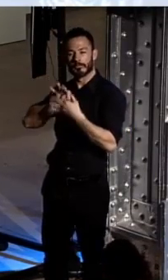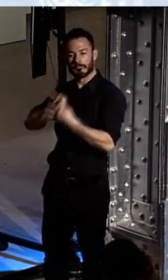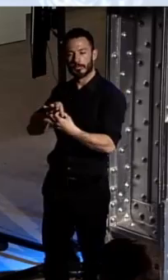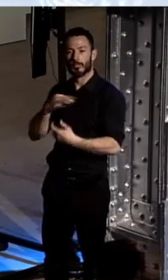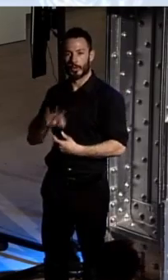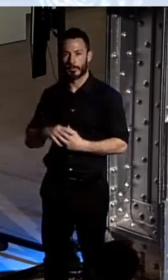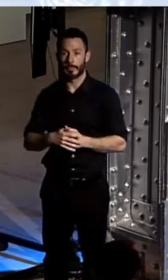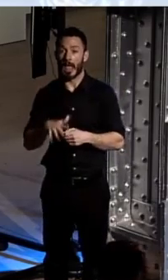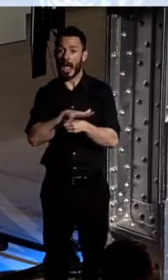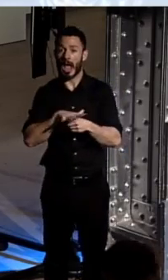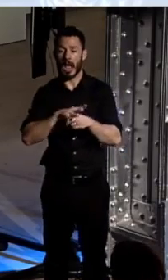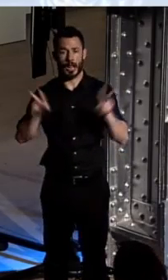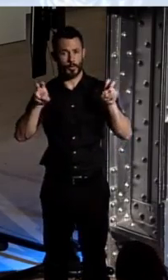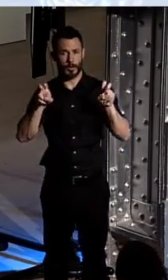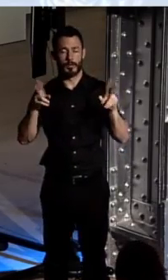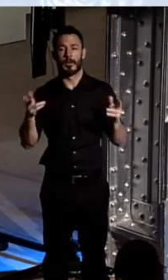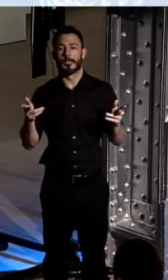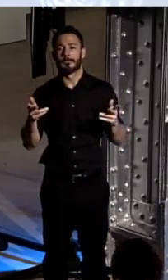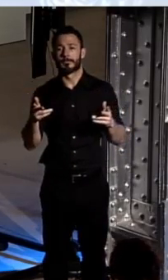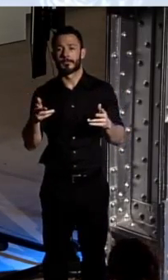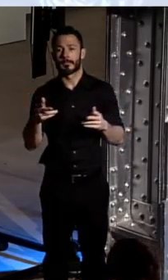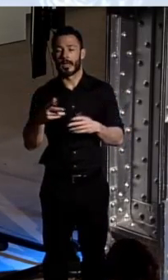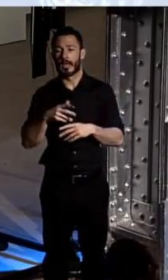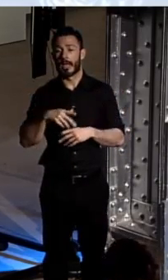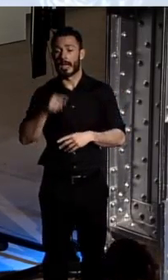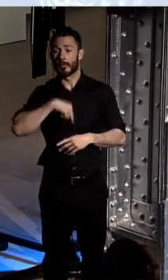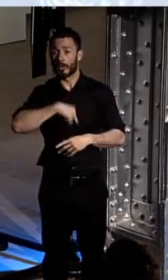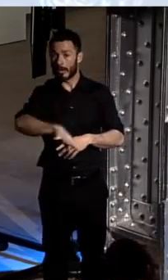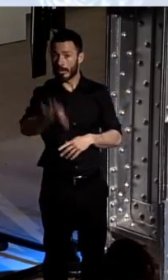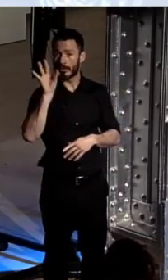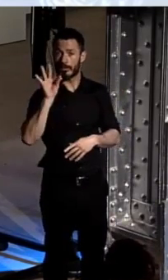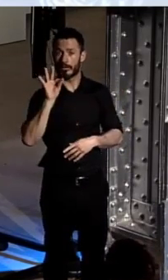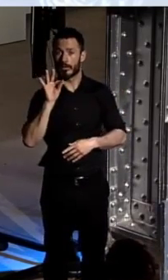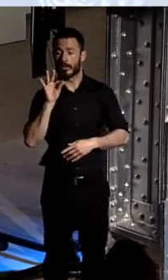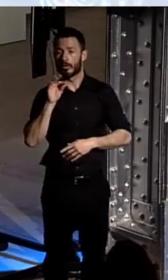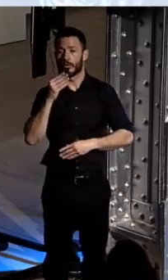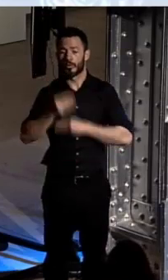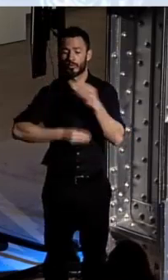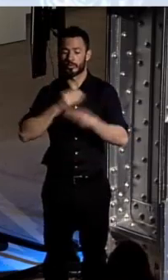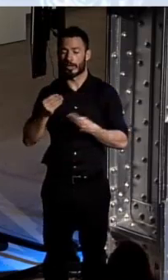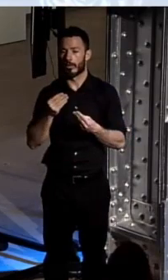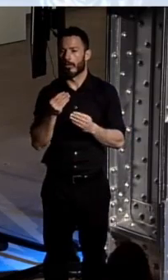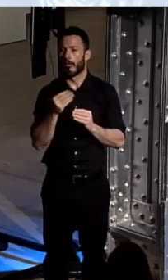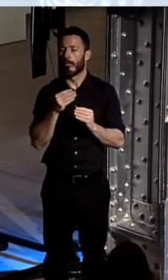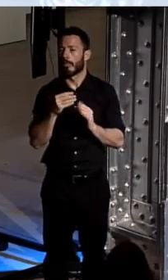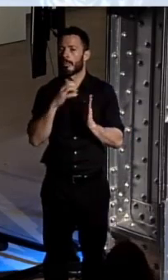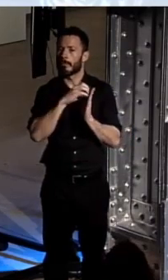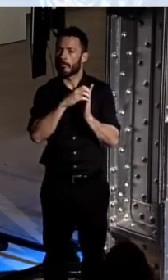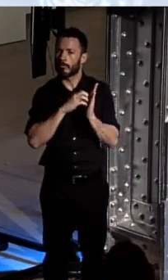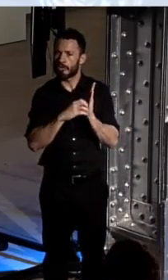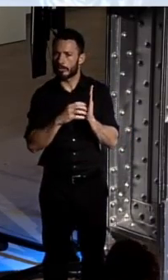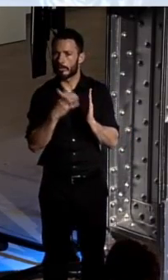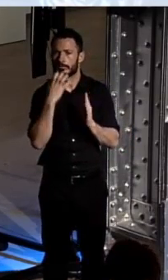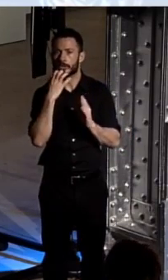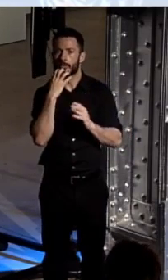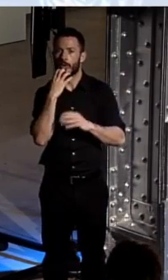mucho más nueva hoy en día es la detección de las emociones utilizando wearables y diferentes dispositivos que se ponen en